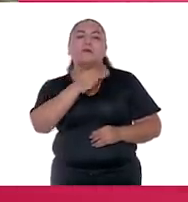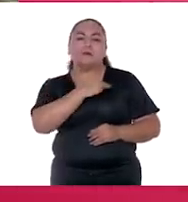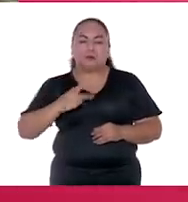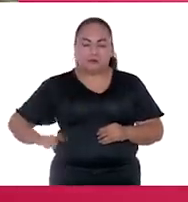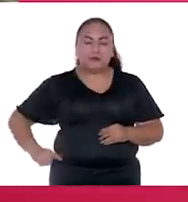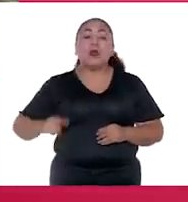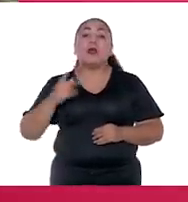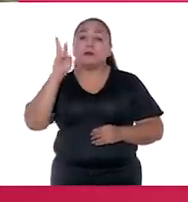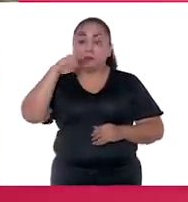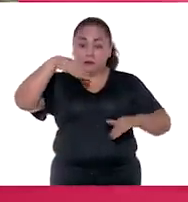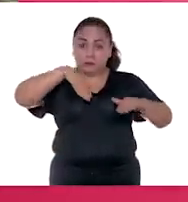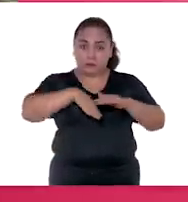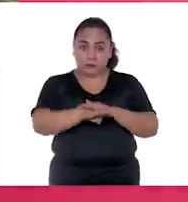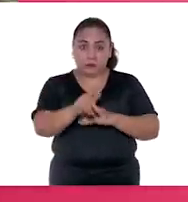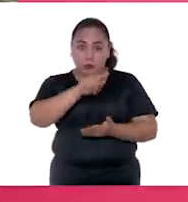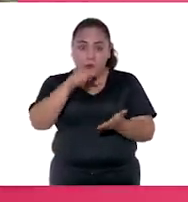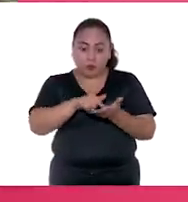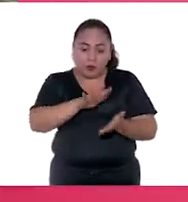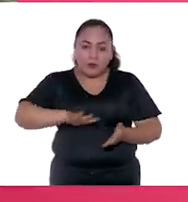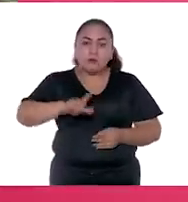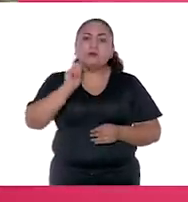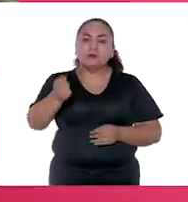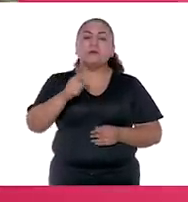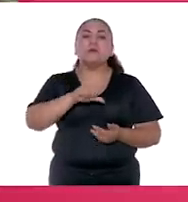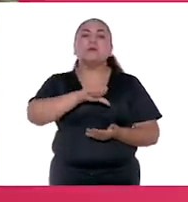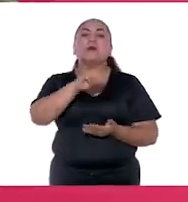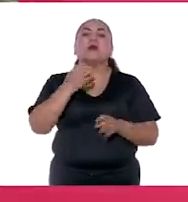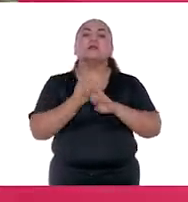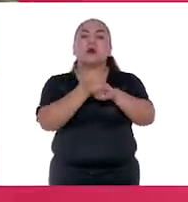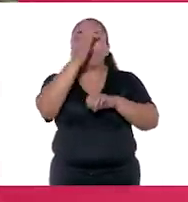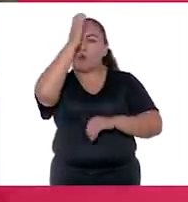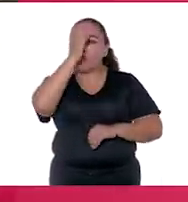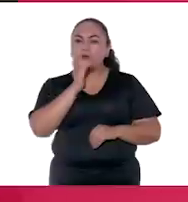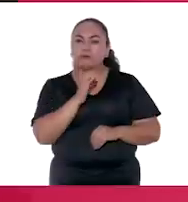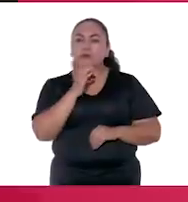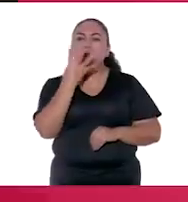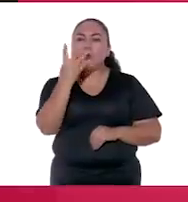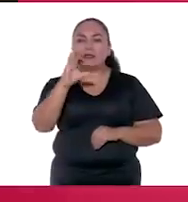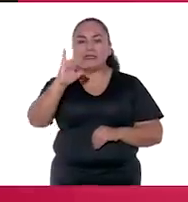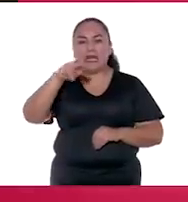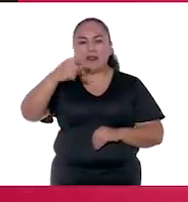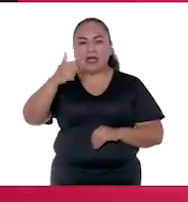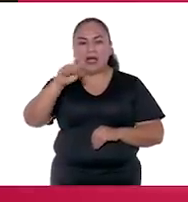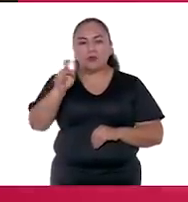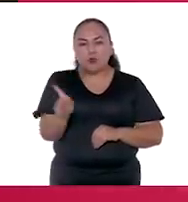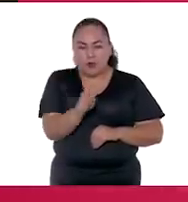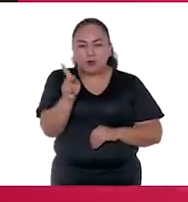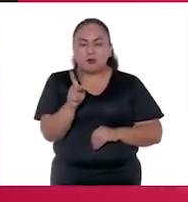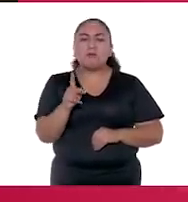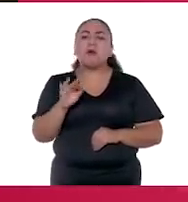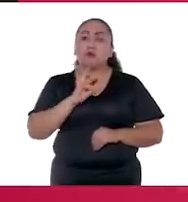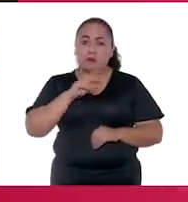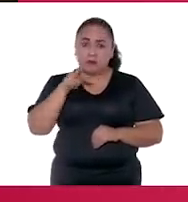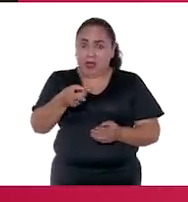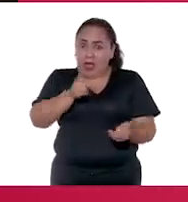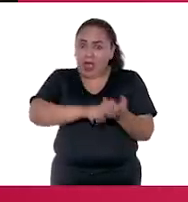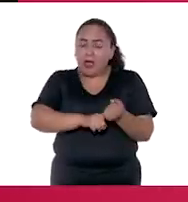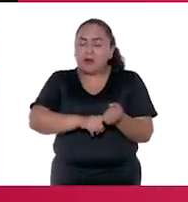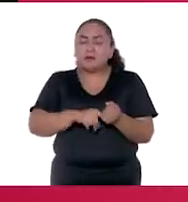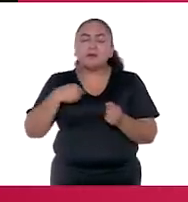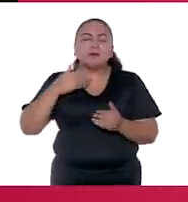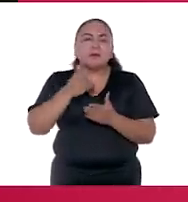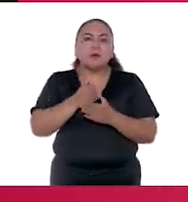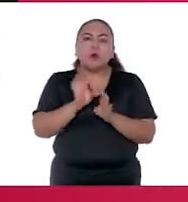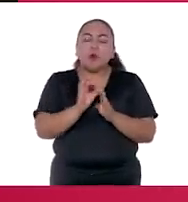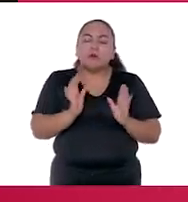Cuatro Ciénegas está en el centro del estado de Coahuila, en un lugar donde empieza el desierto y que puede deparar muchas